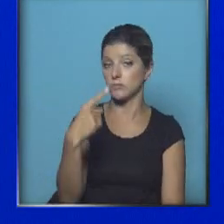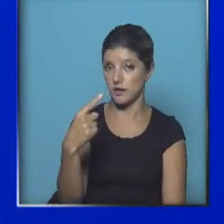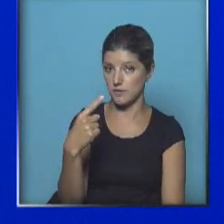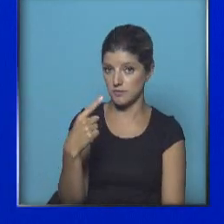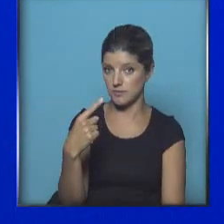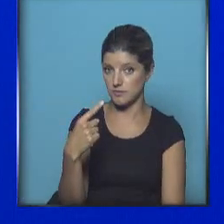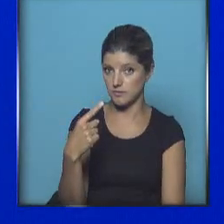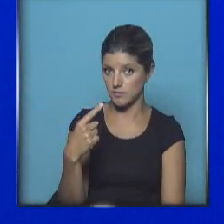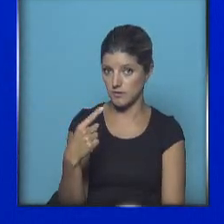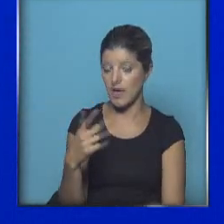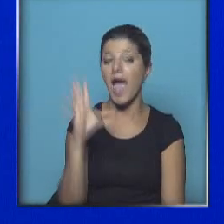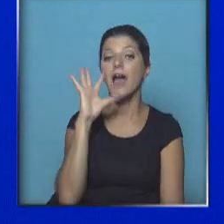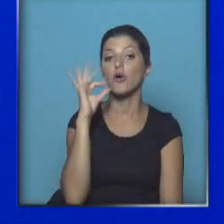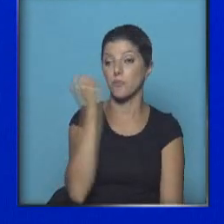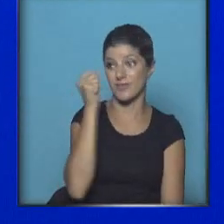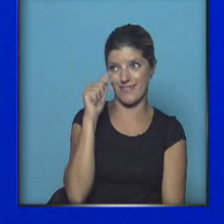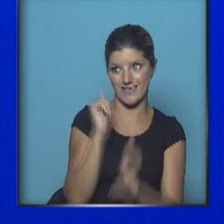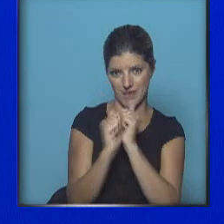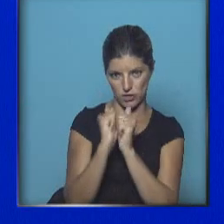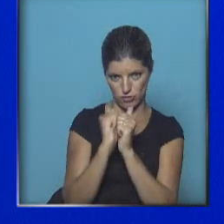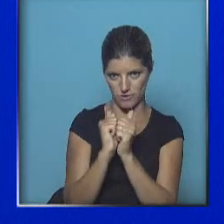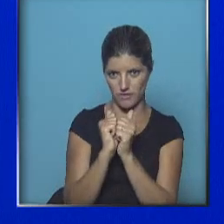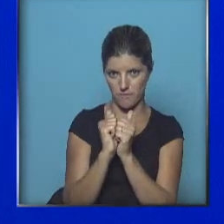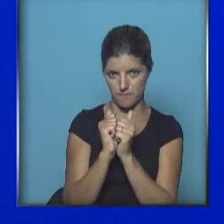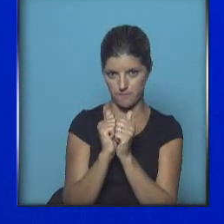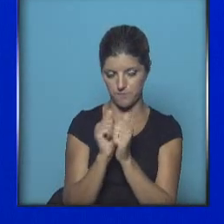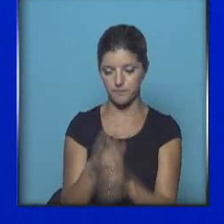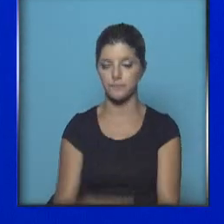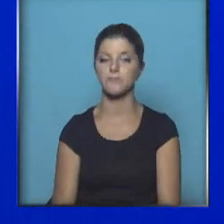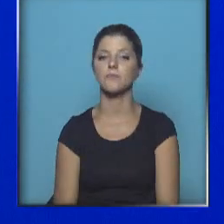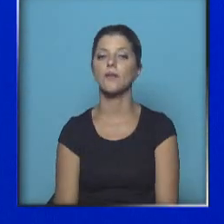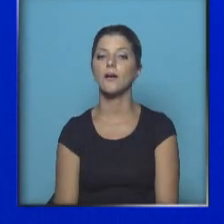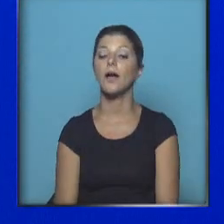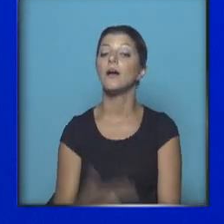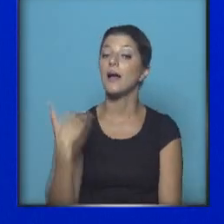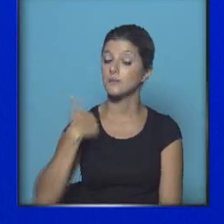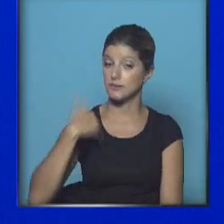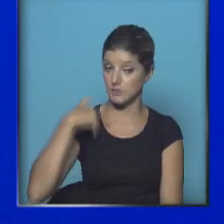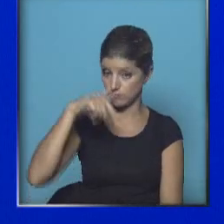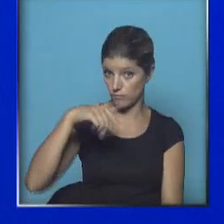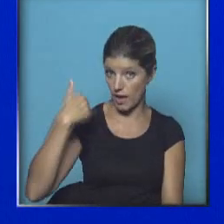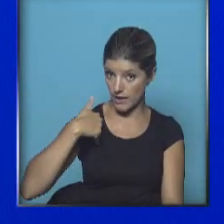un nervio central de esta historia. En nuestro país,